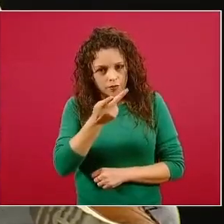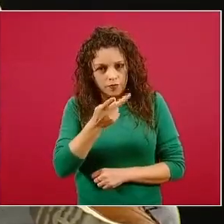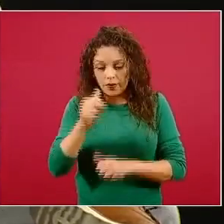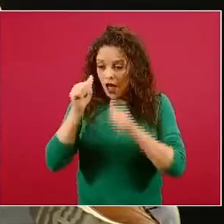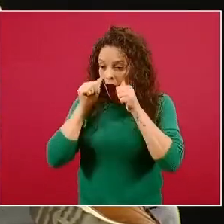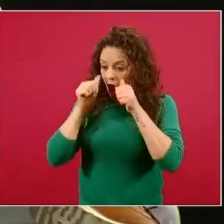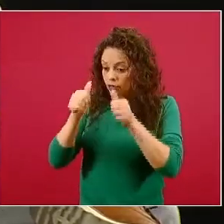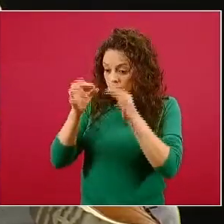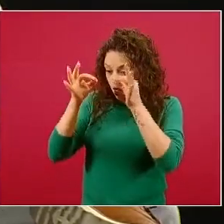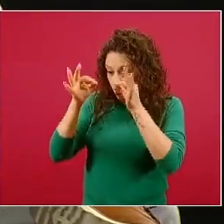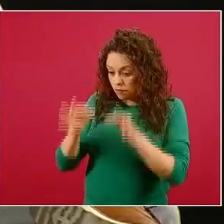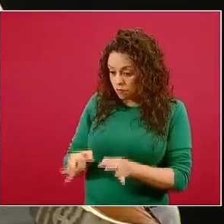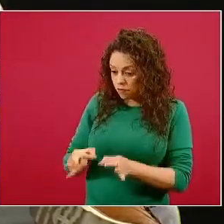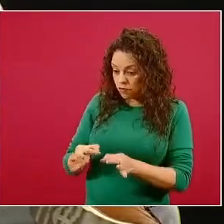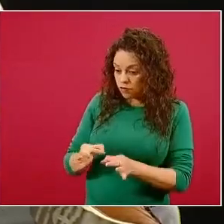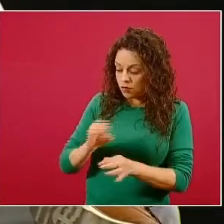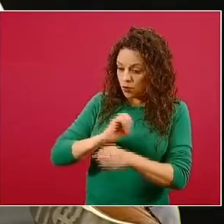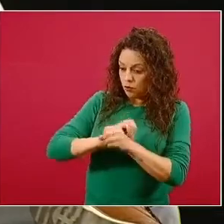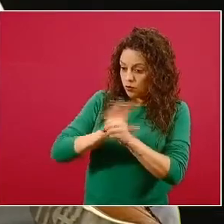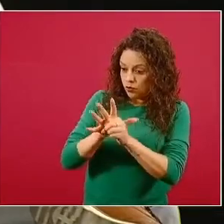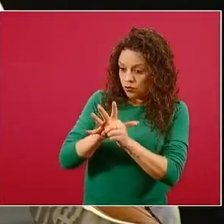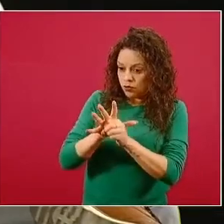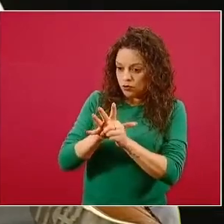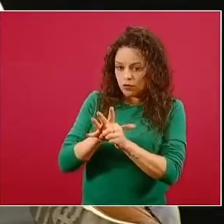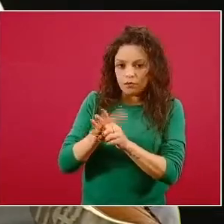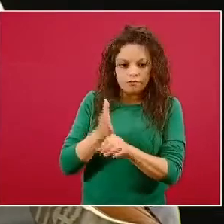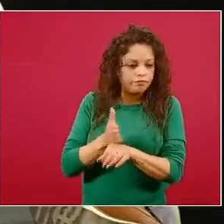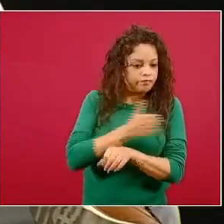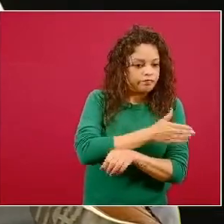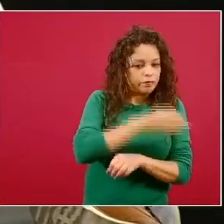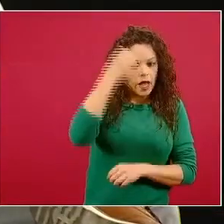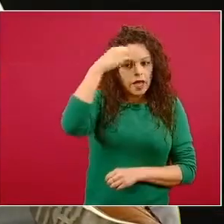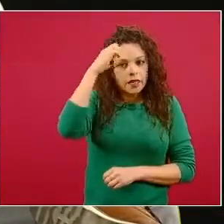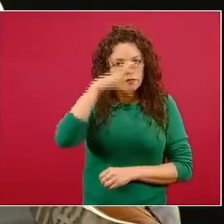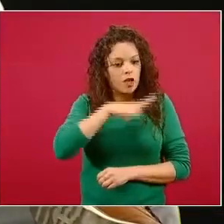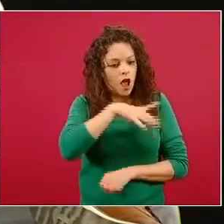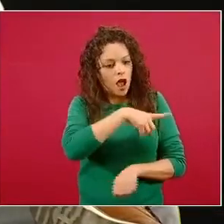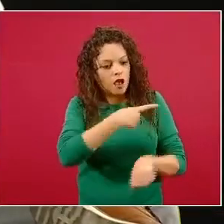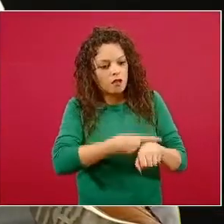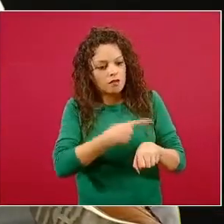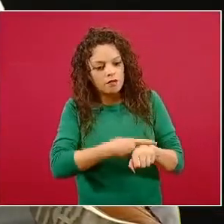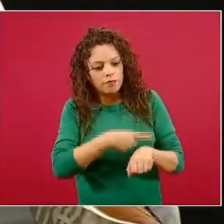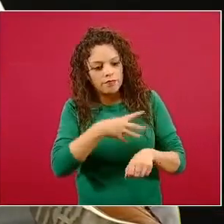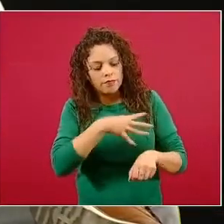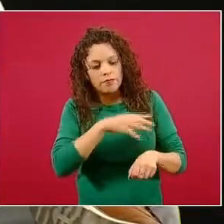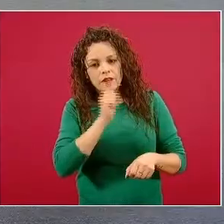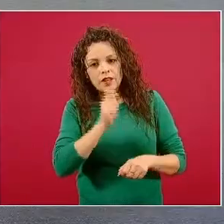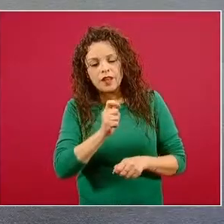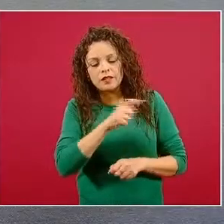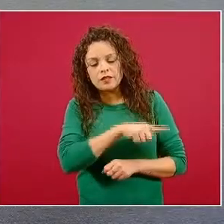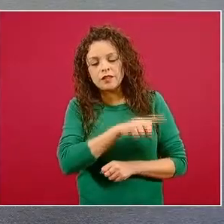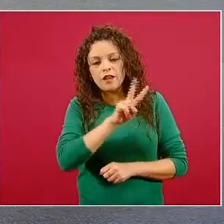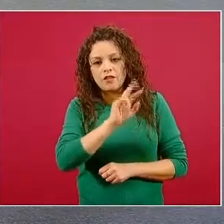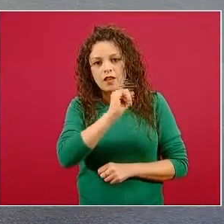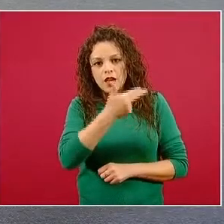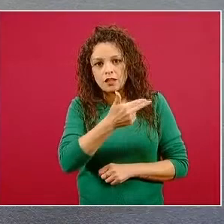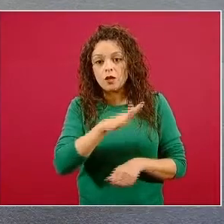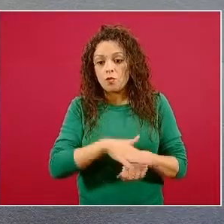COVID, la experiencia con VIH, en lugares sobre todo donde ha tenido una expansión muy grande esta